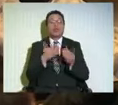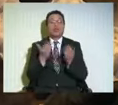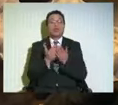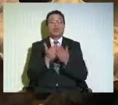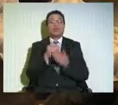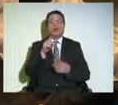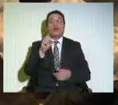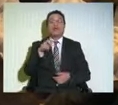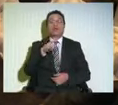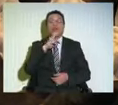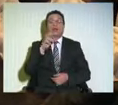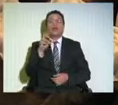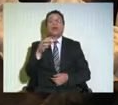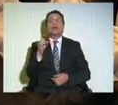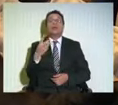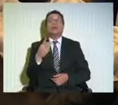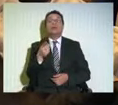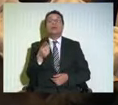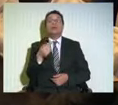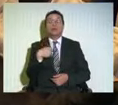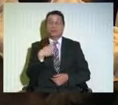qué curso estás? ¿En